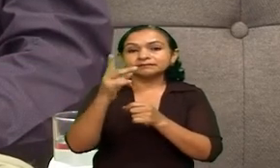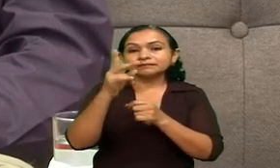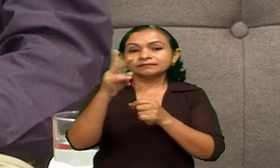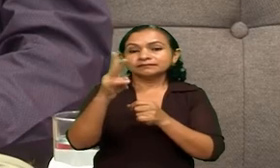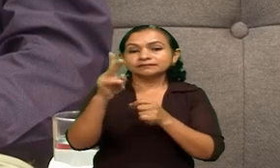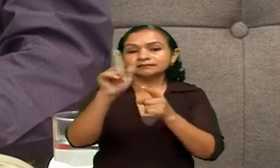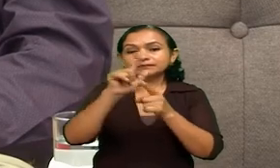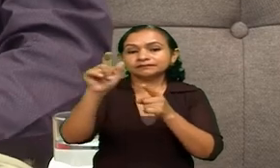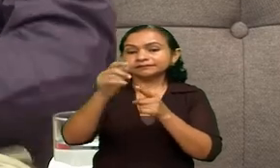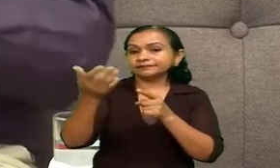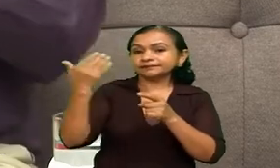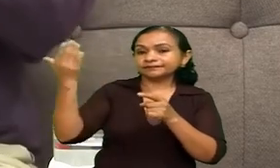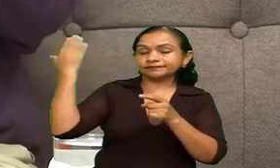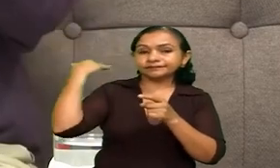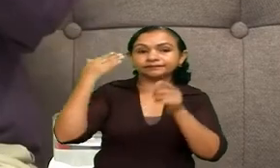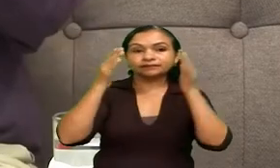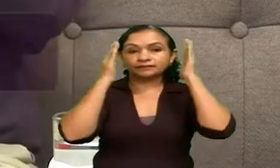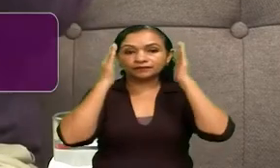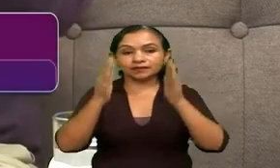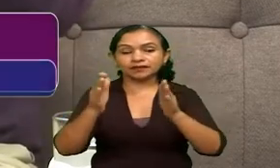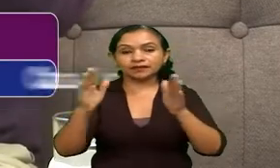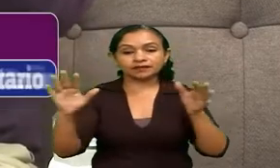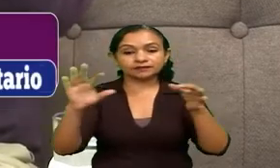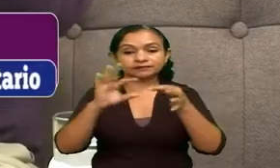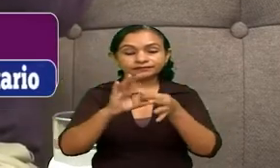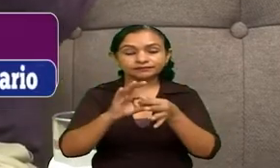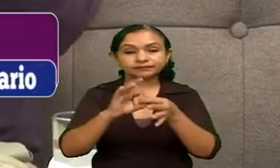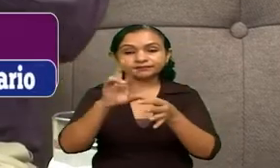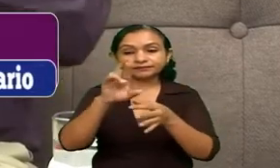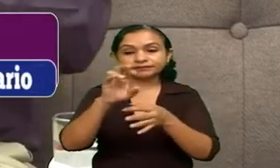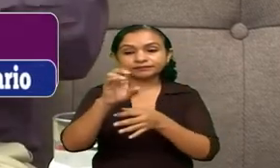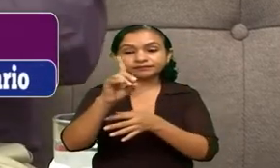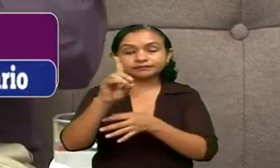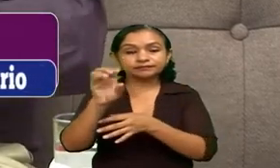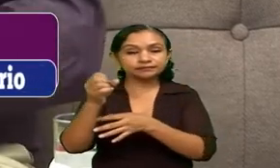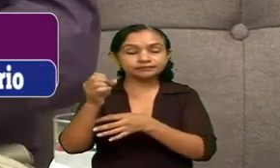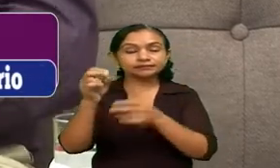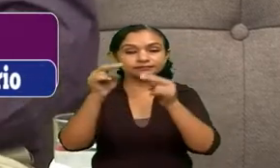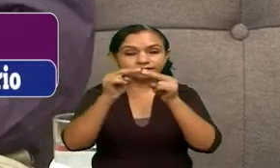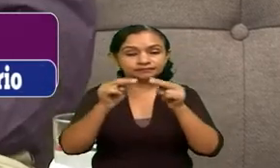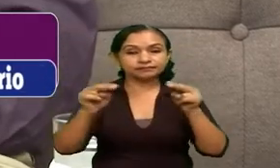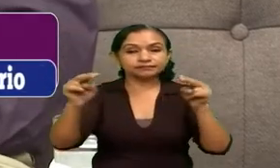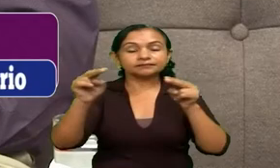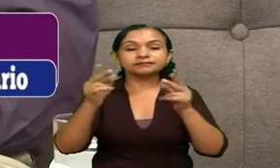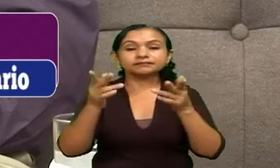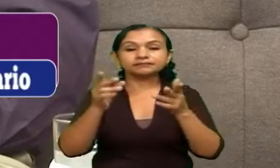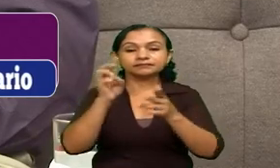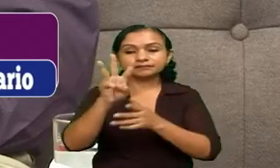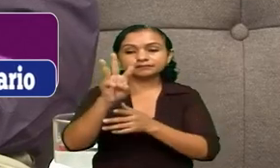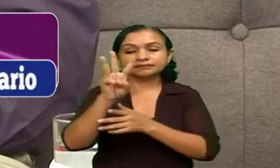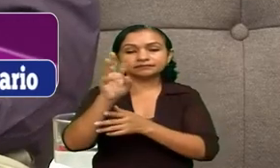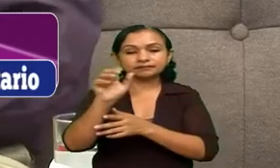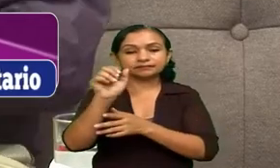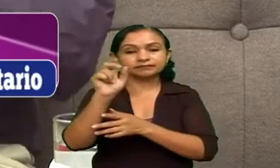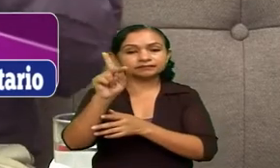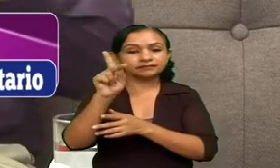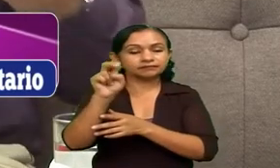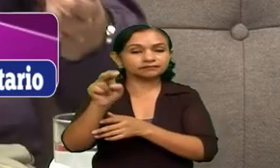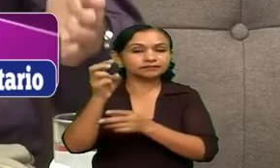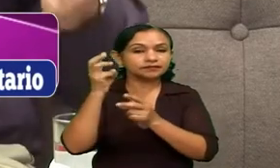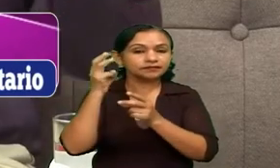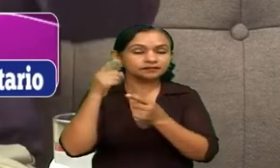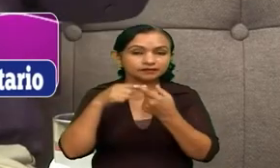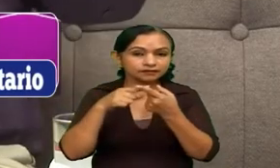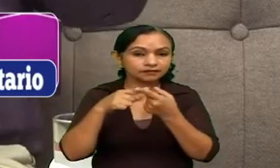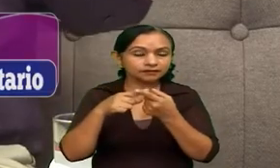2 meses se estaba atendiendo a la par de esa red eléctrica la fibra óptica para Huaspán. Entonces imagínate, Huaspán,